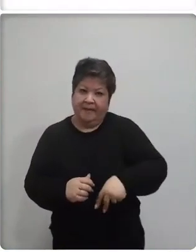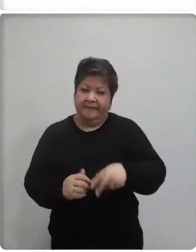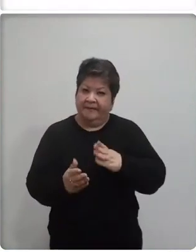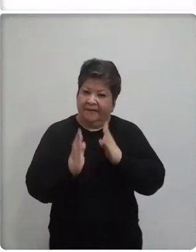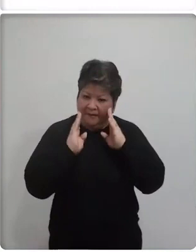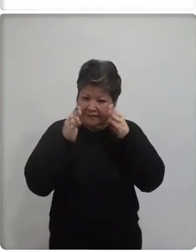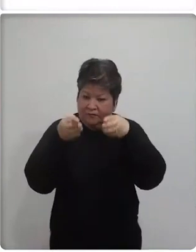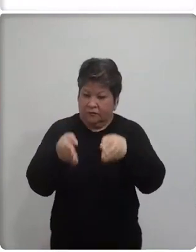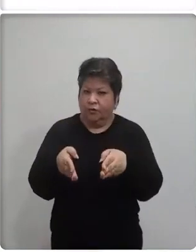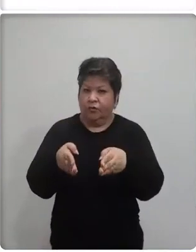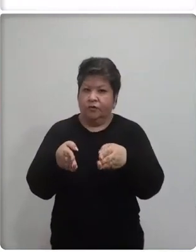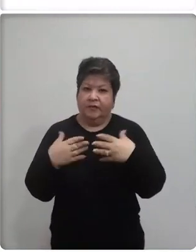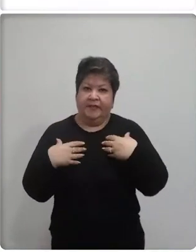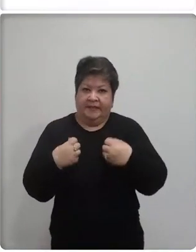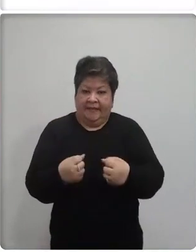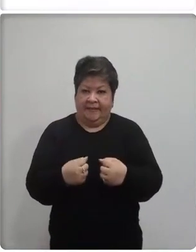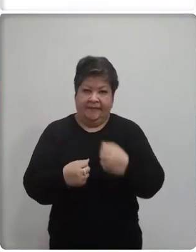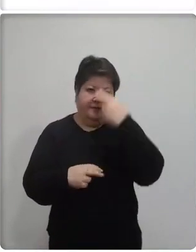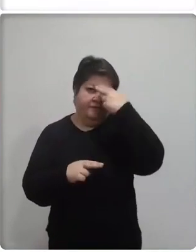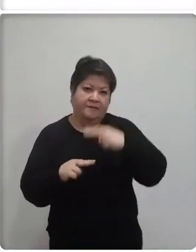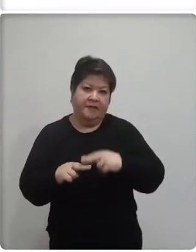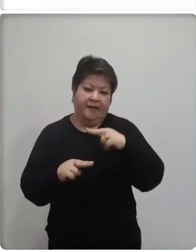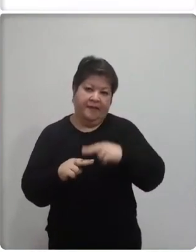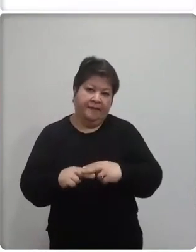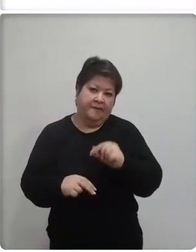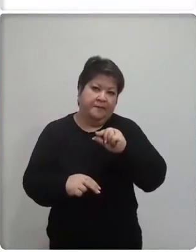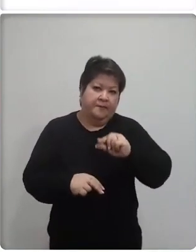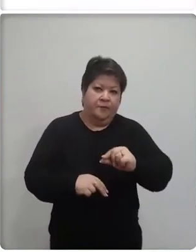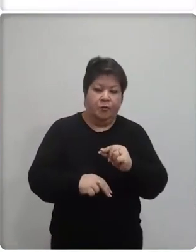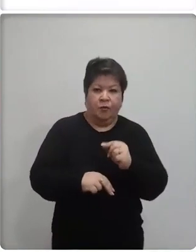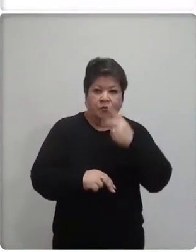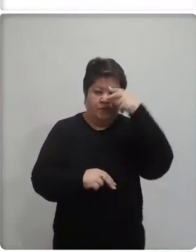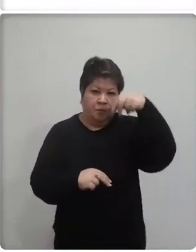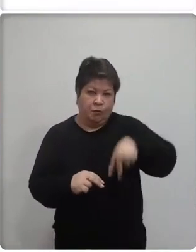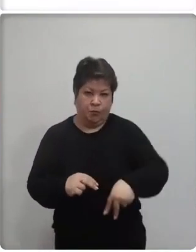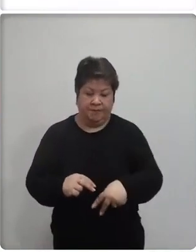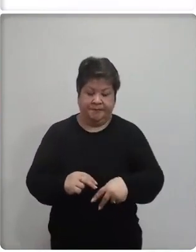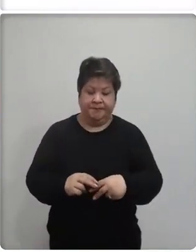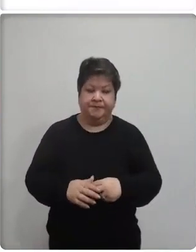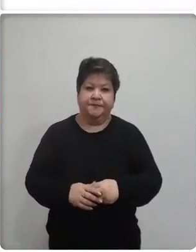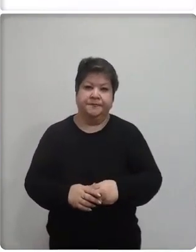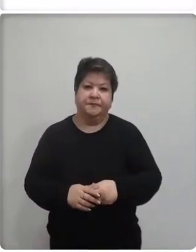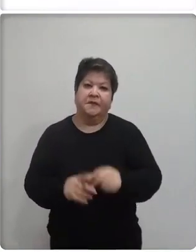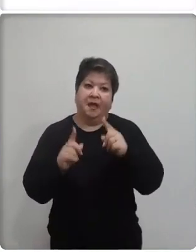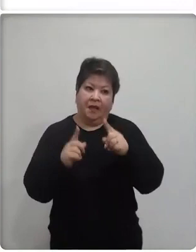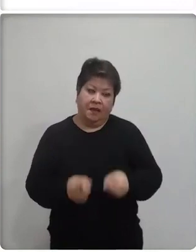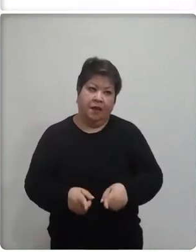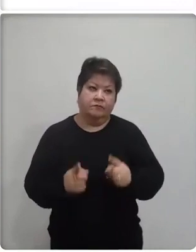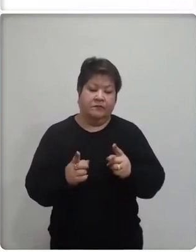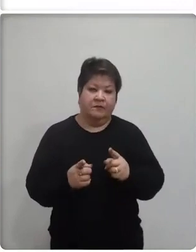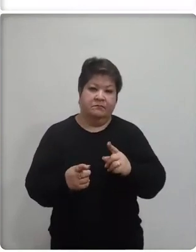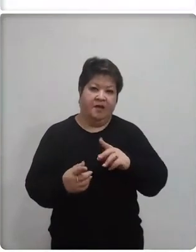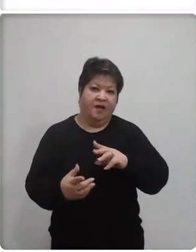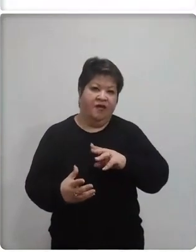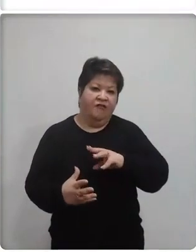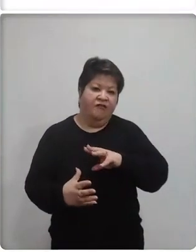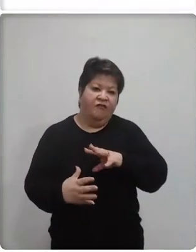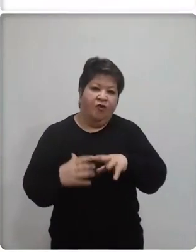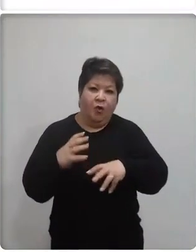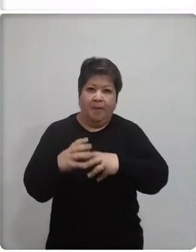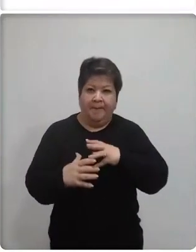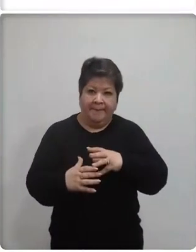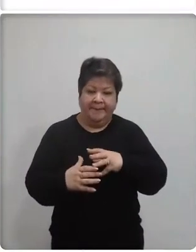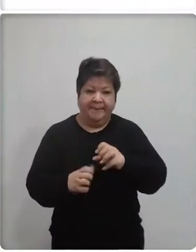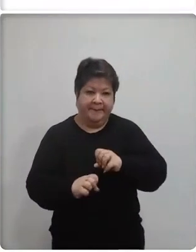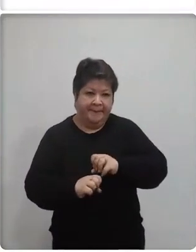de enfermedades poco frecuentes y anomalías congénitas. Dentro del IEX, como ustedes sabrán,